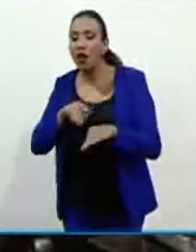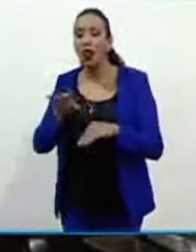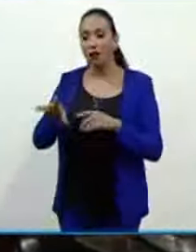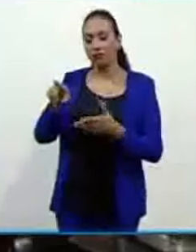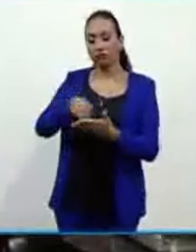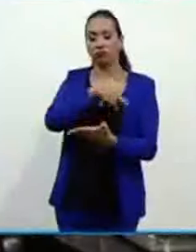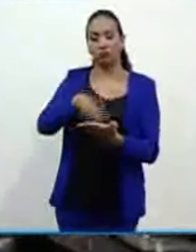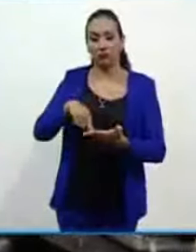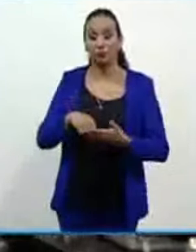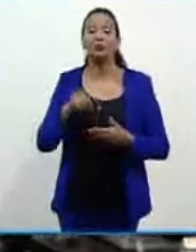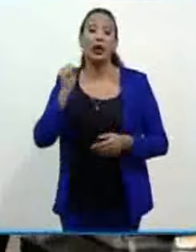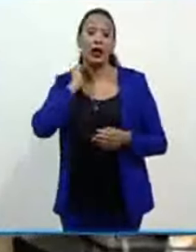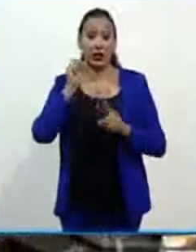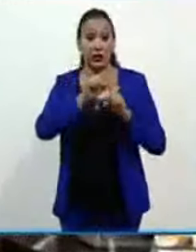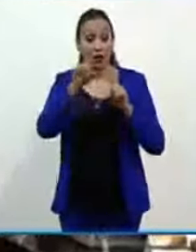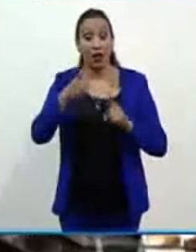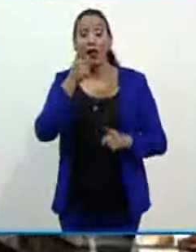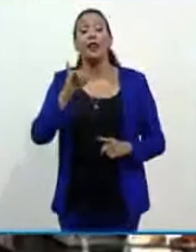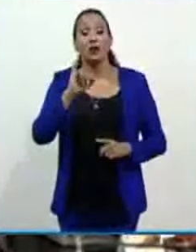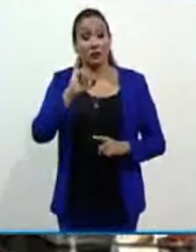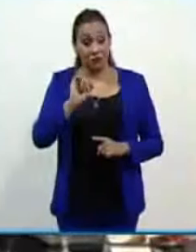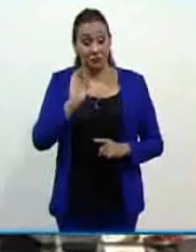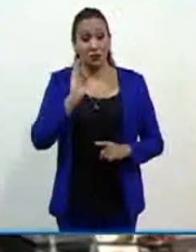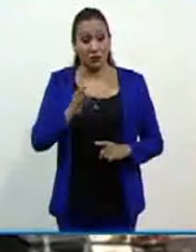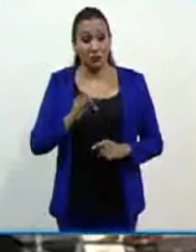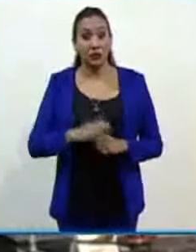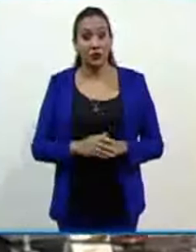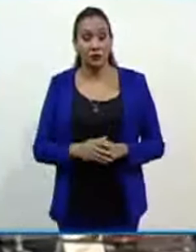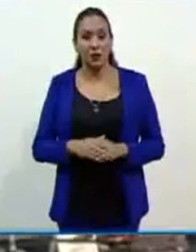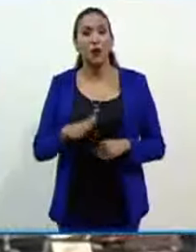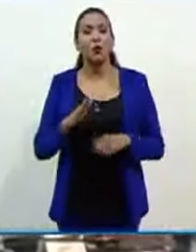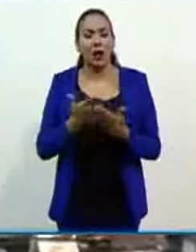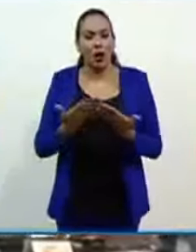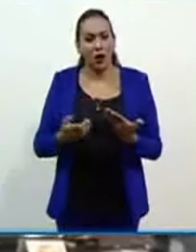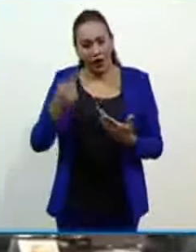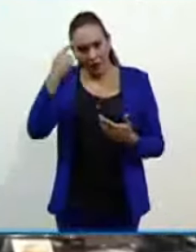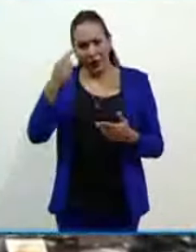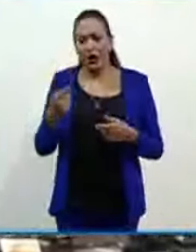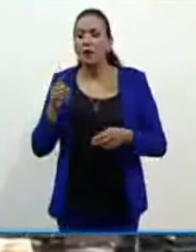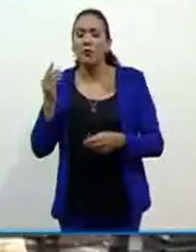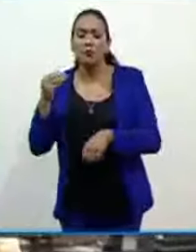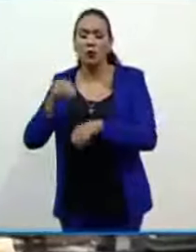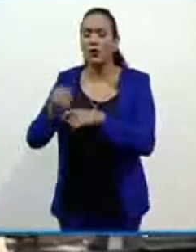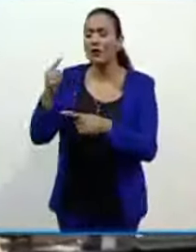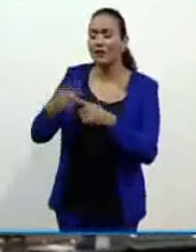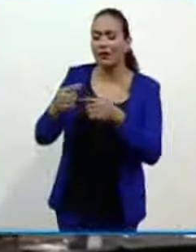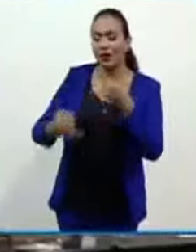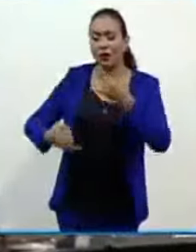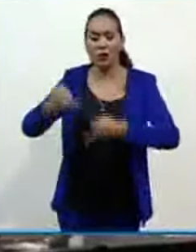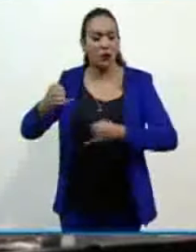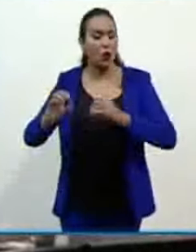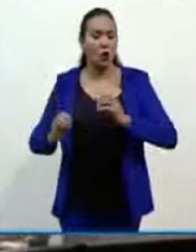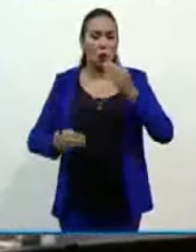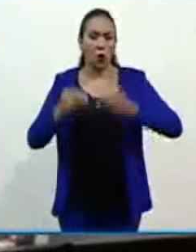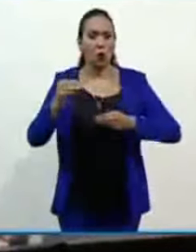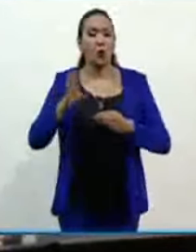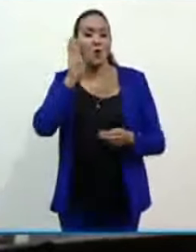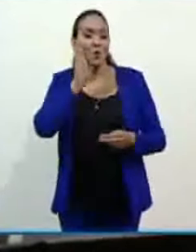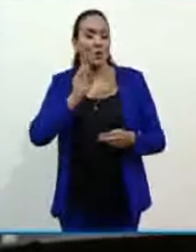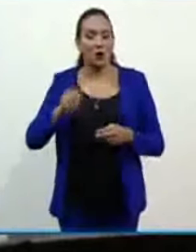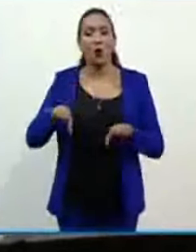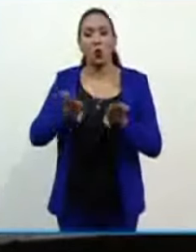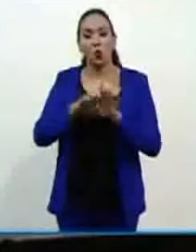también aprobó el acuerdo que regula el proceso de insaculación para definir los cargos de personas juzgadoras que serán electas en el